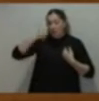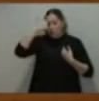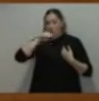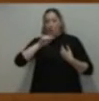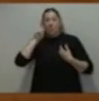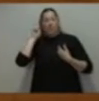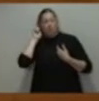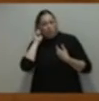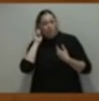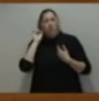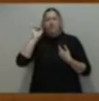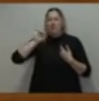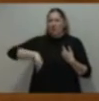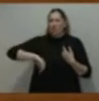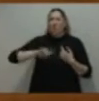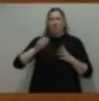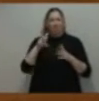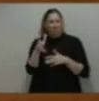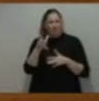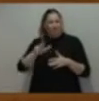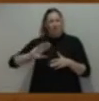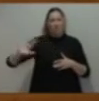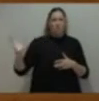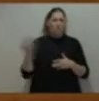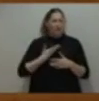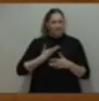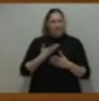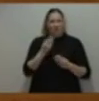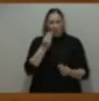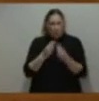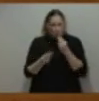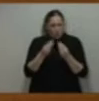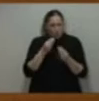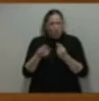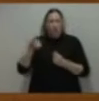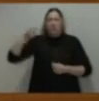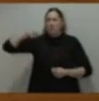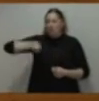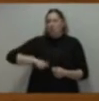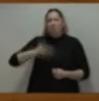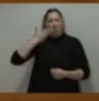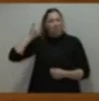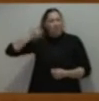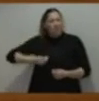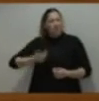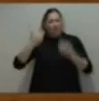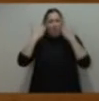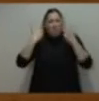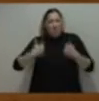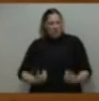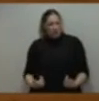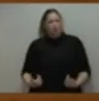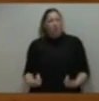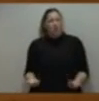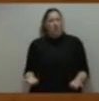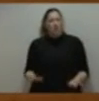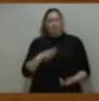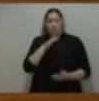también afectando a nuestros derechos como consumidoras y, por lo tanto, también a la dignidad como personas al ser